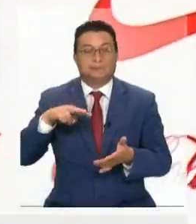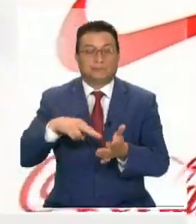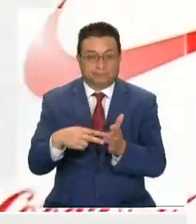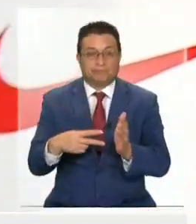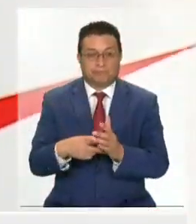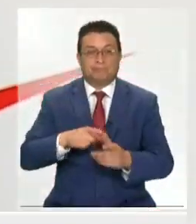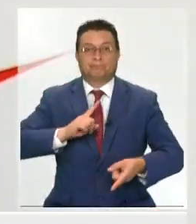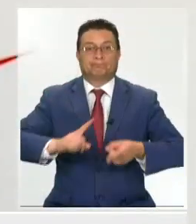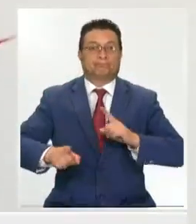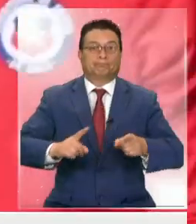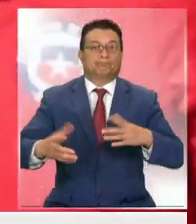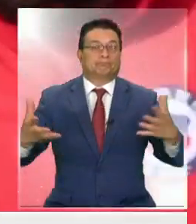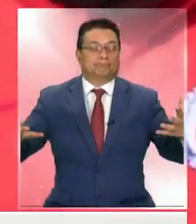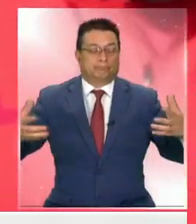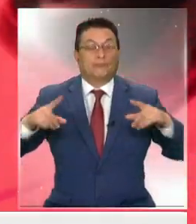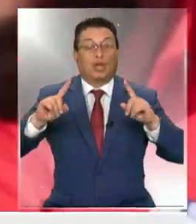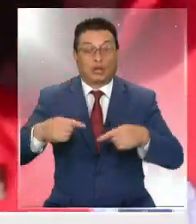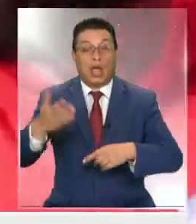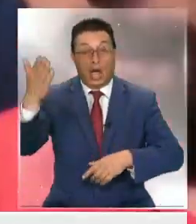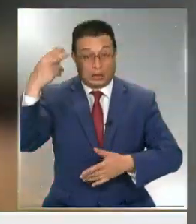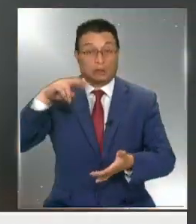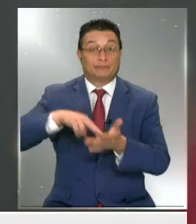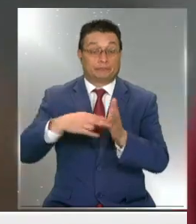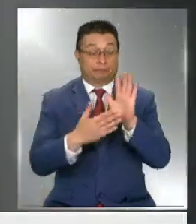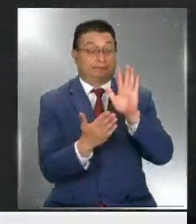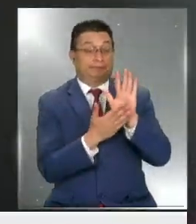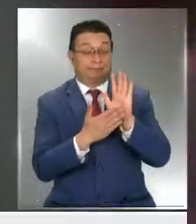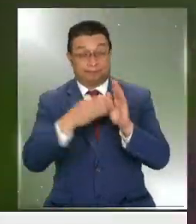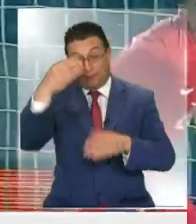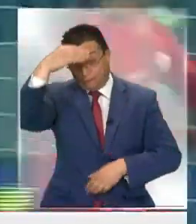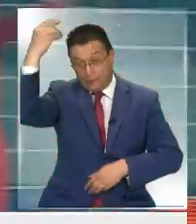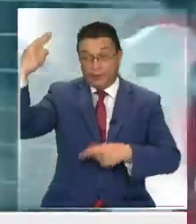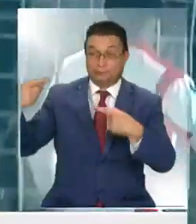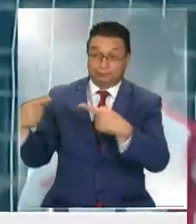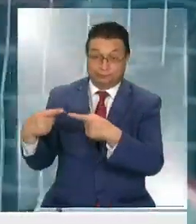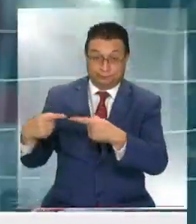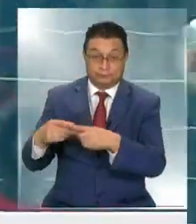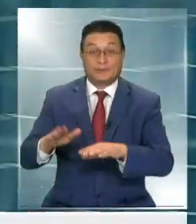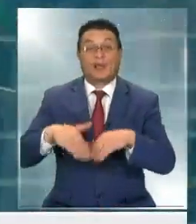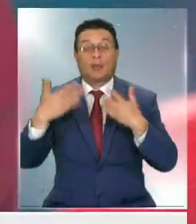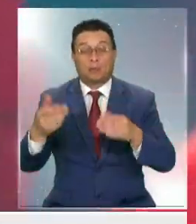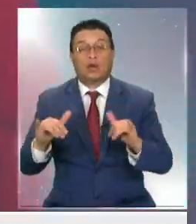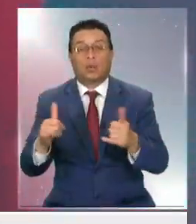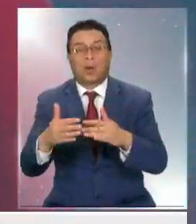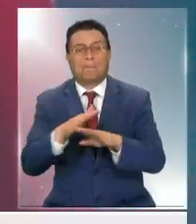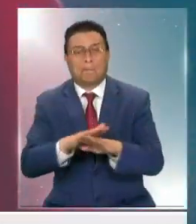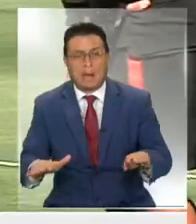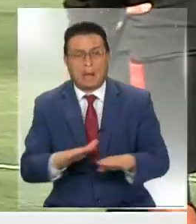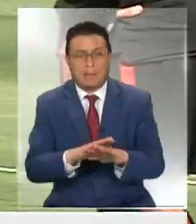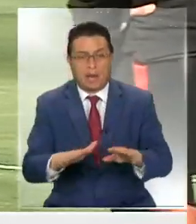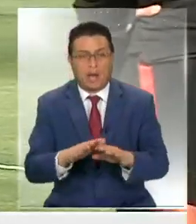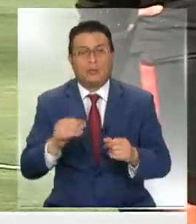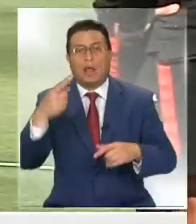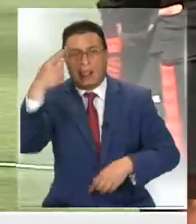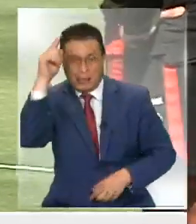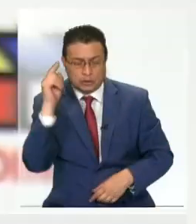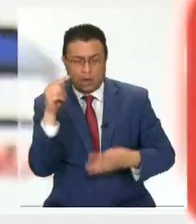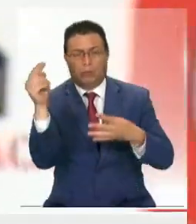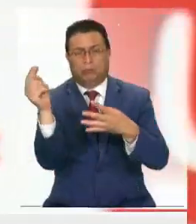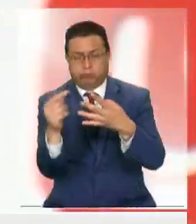mando de la roja. Ya tuvo que afrontar la crisis Bravo-Vidal, además de bajos rendimientos, múltiples